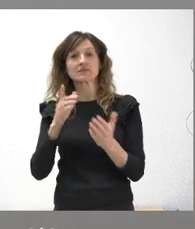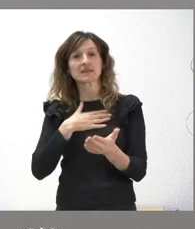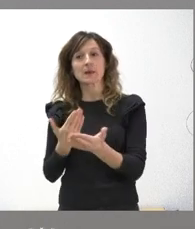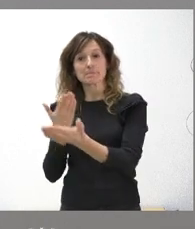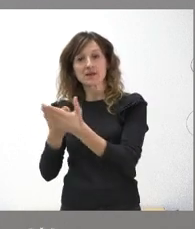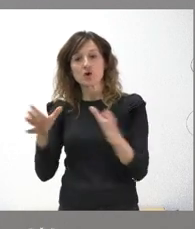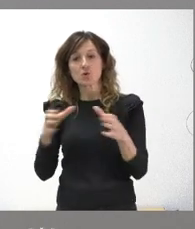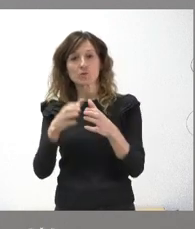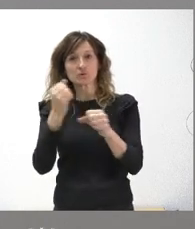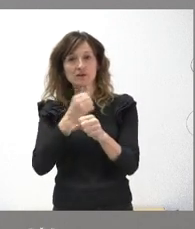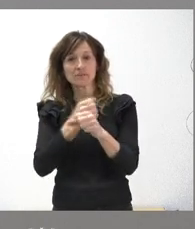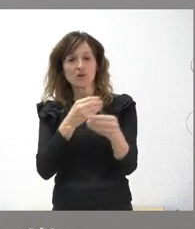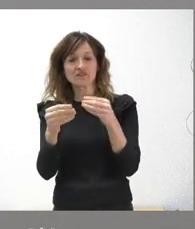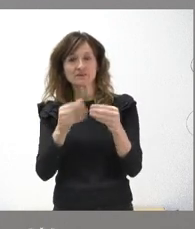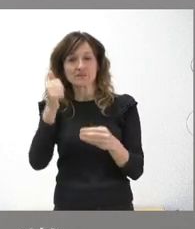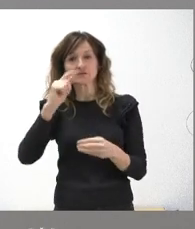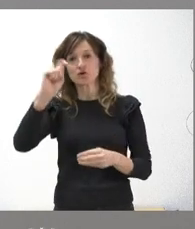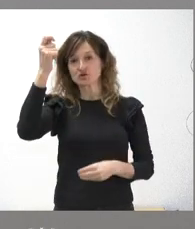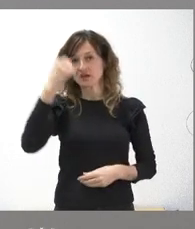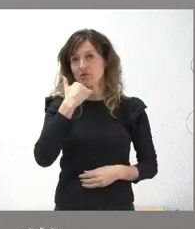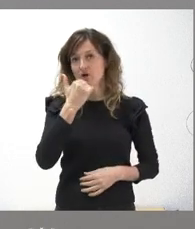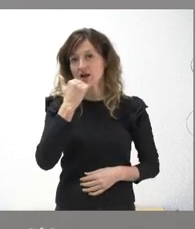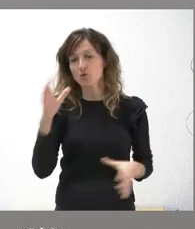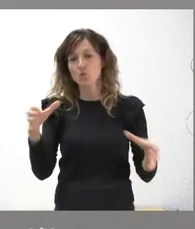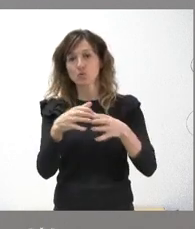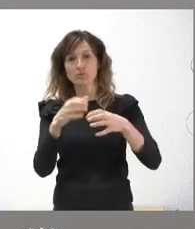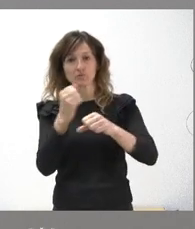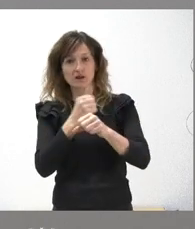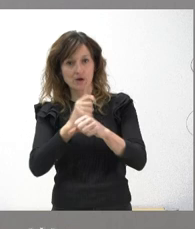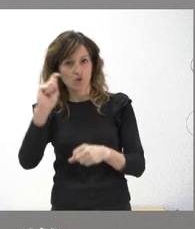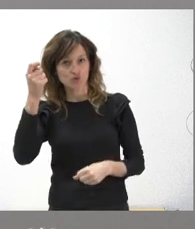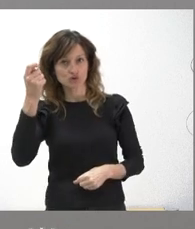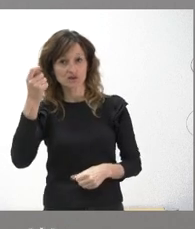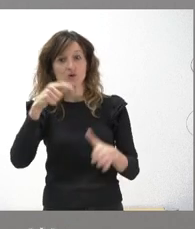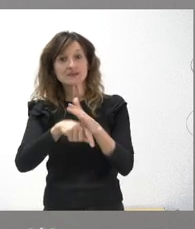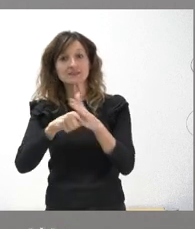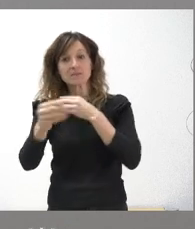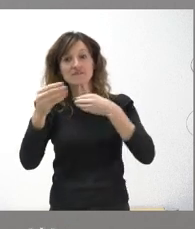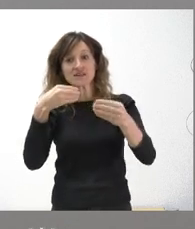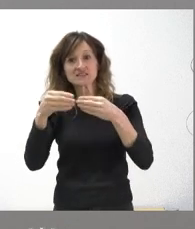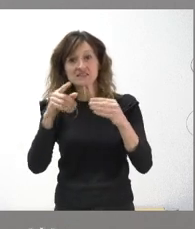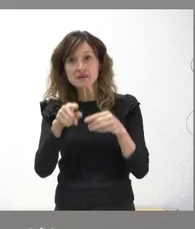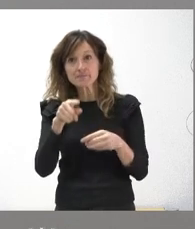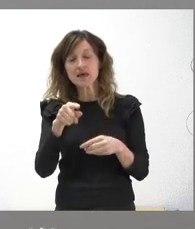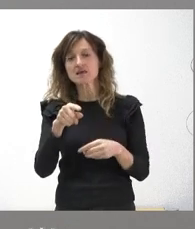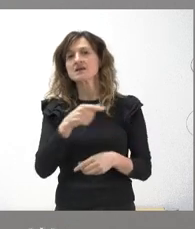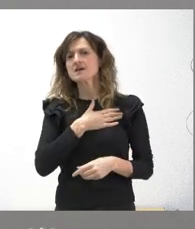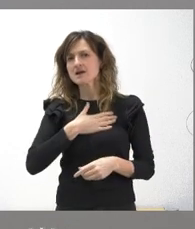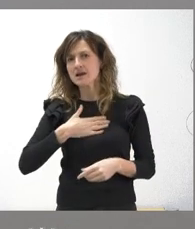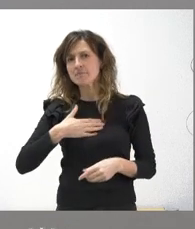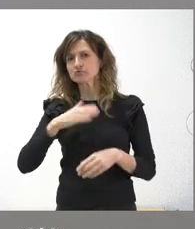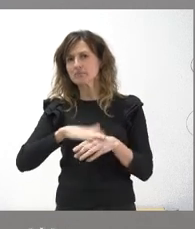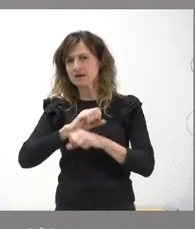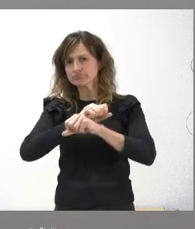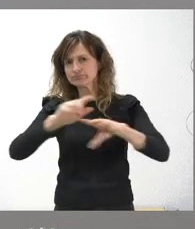grupo de trabajo Se flexibilicen los trámites algo hemos conseguido que se convoque el grupo de trabajo y por tanto si los trámites se flexibilizan lógicamente noos lo que queremos es que esto llegue a